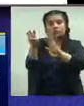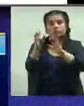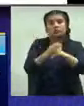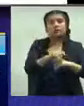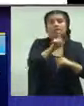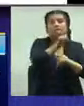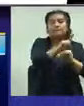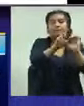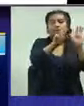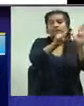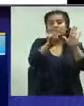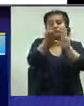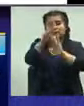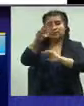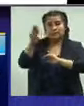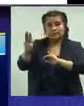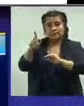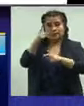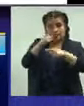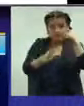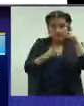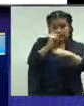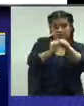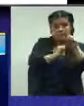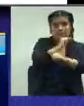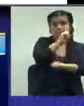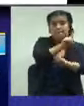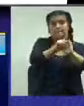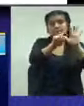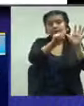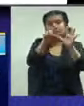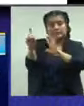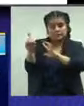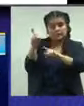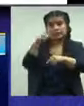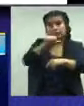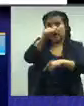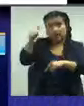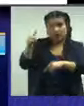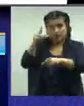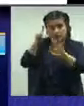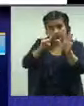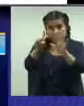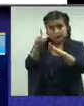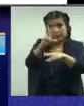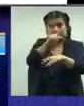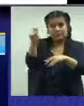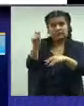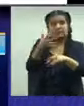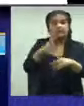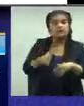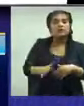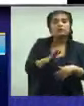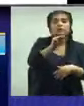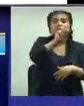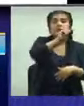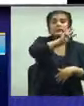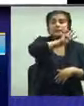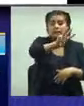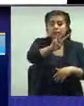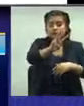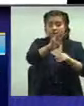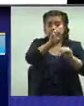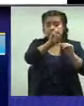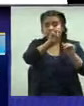1.693 en la primera mitad del año, serían otros 1.600 la segunda mitad del año, serían más o menos 3.200. ¿Por